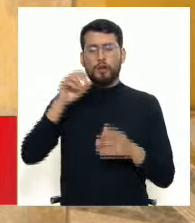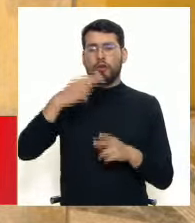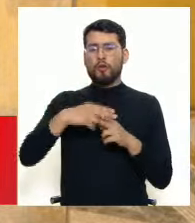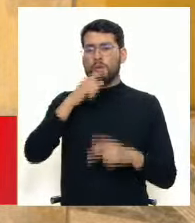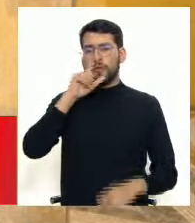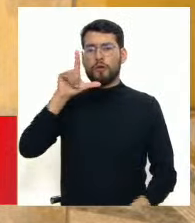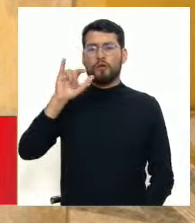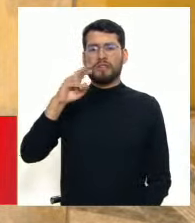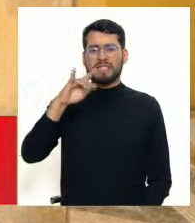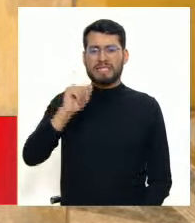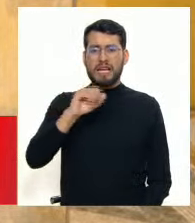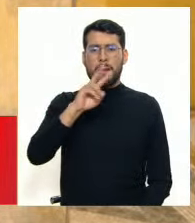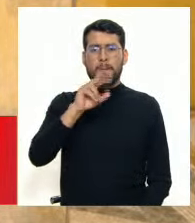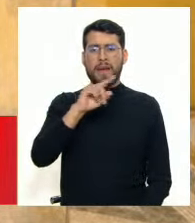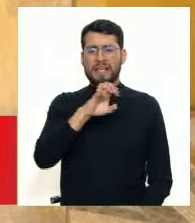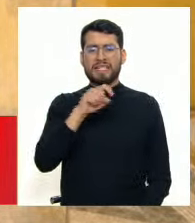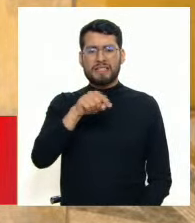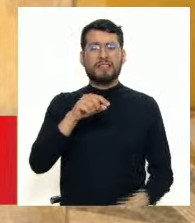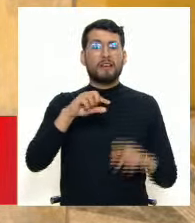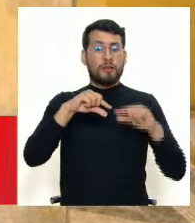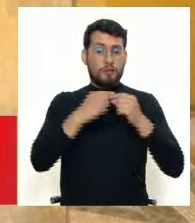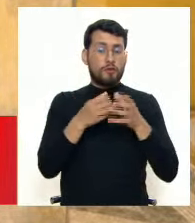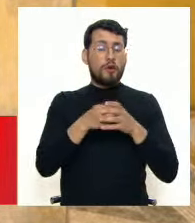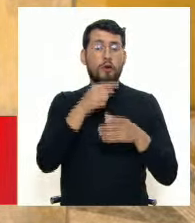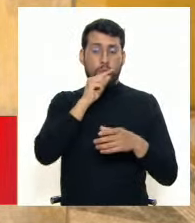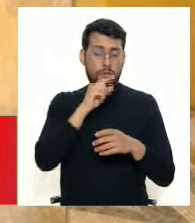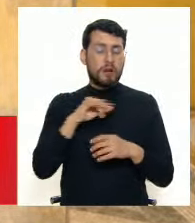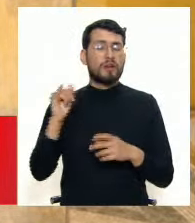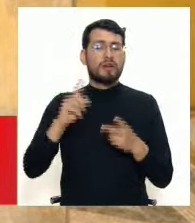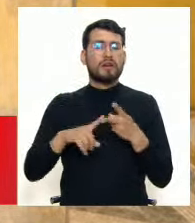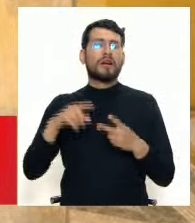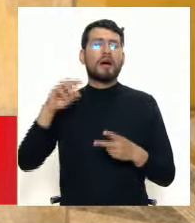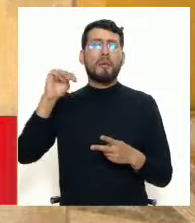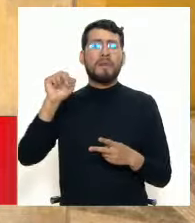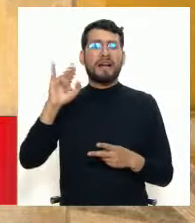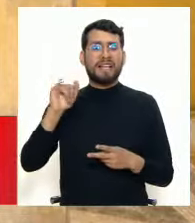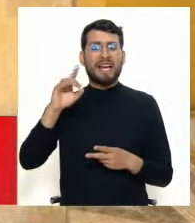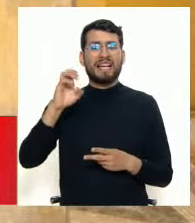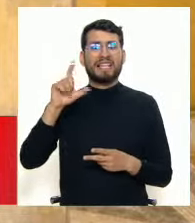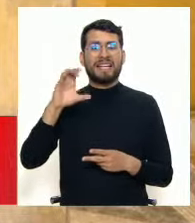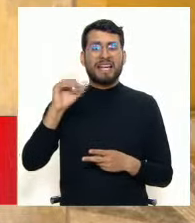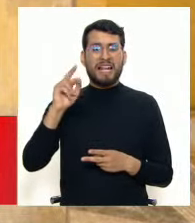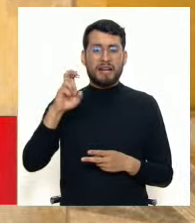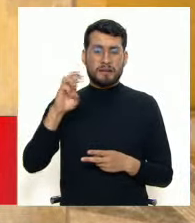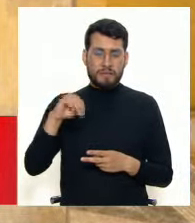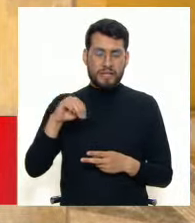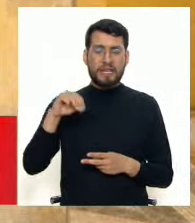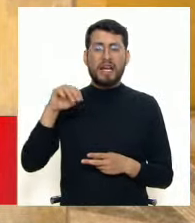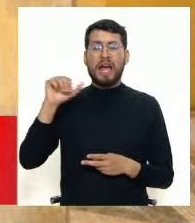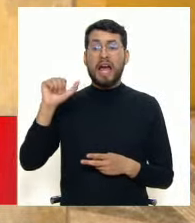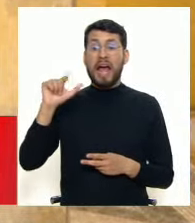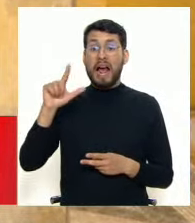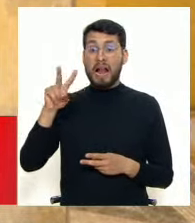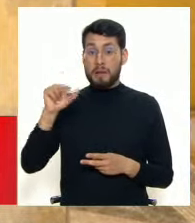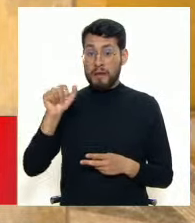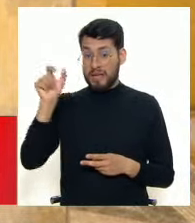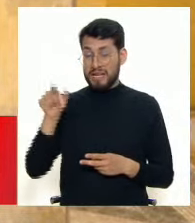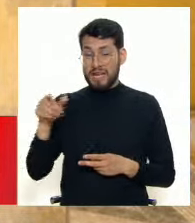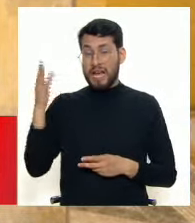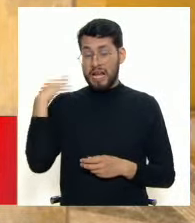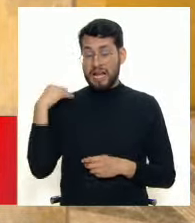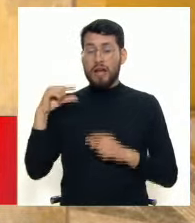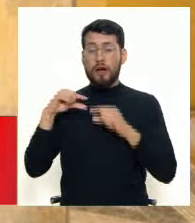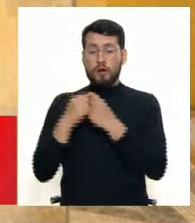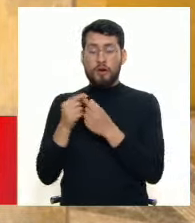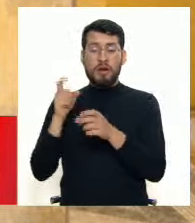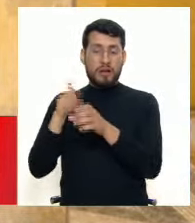Lucinda Vázquez, integrante de la Comisión de la Mujer, también la congresista María del Carmen Alba, que ella ha sido integrante